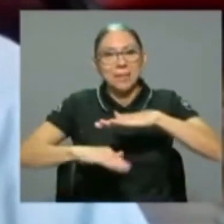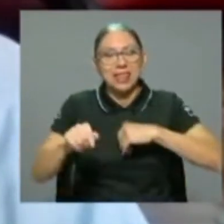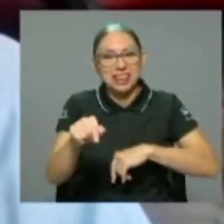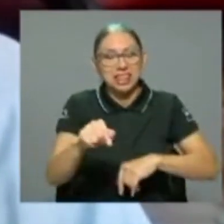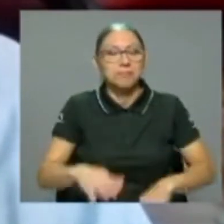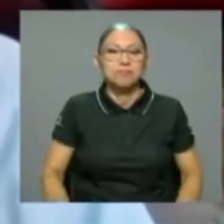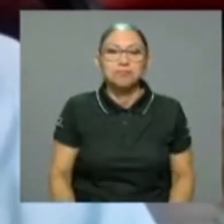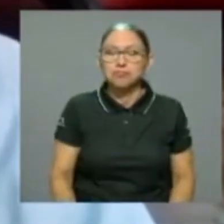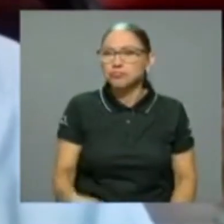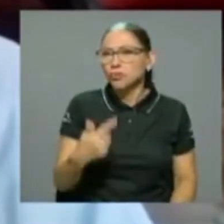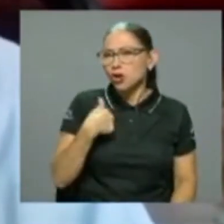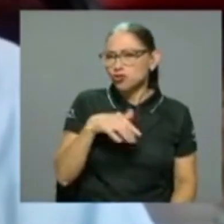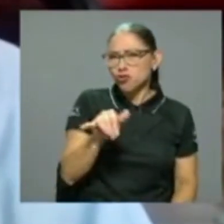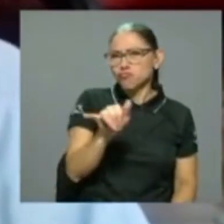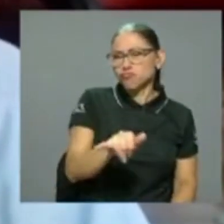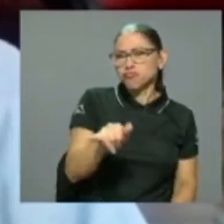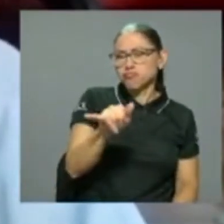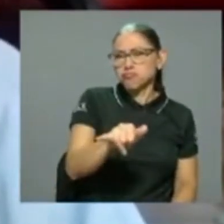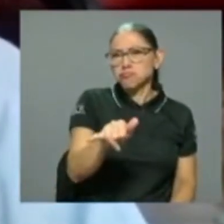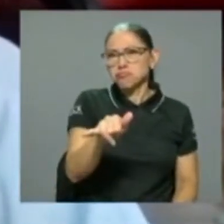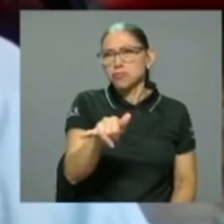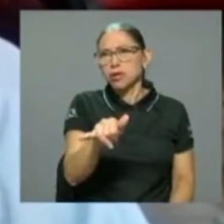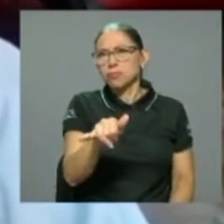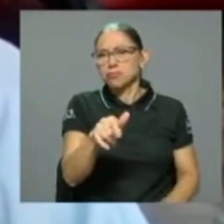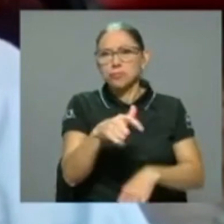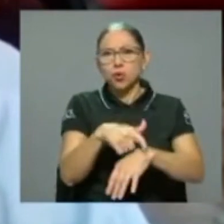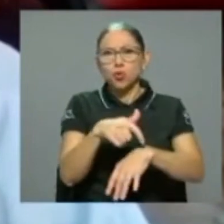estuve ahí durante